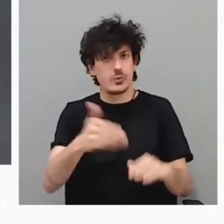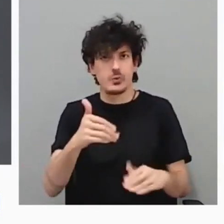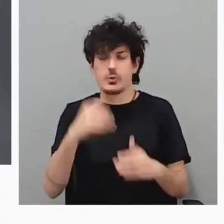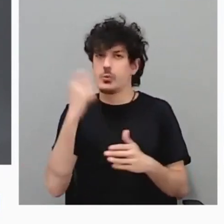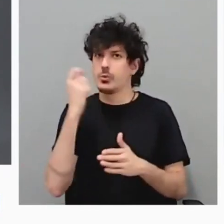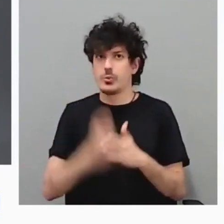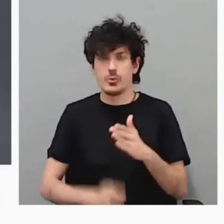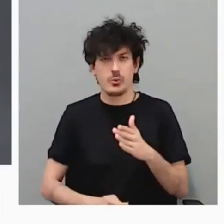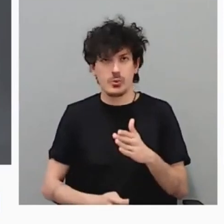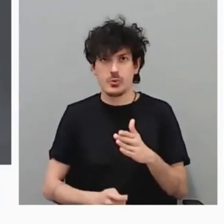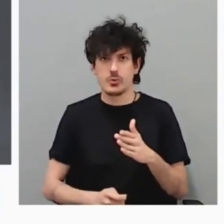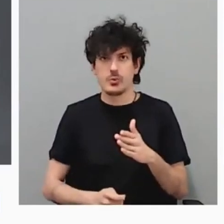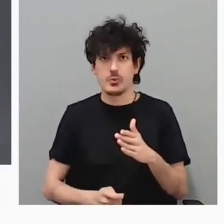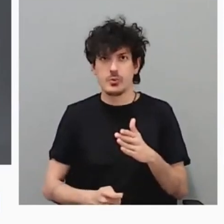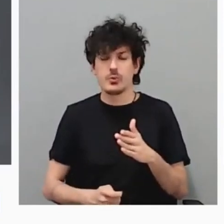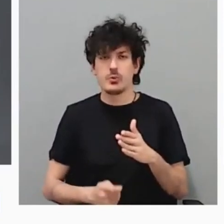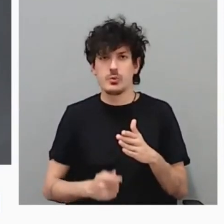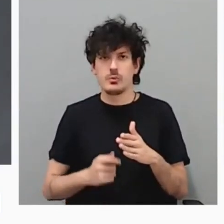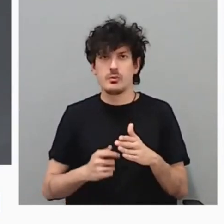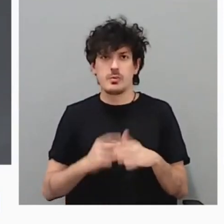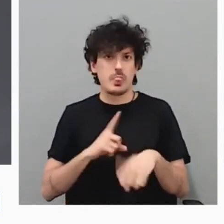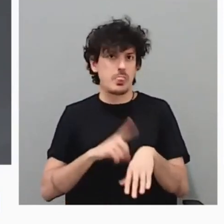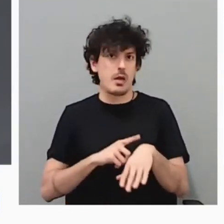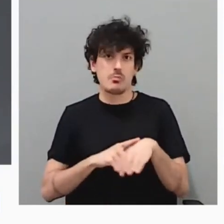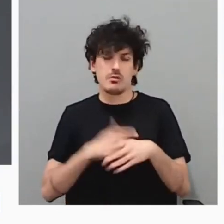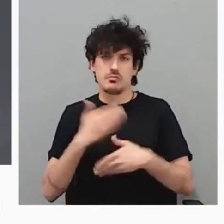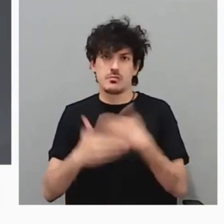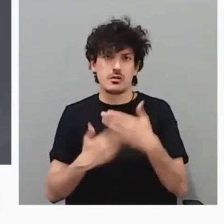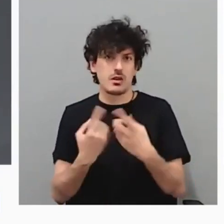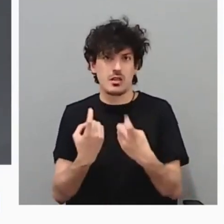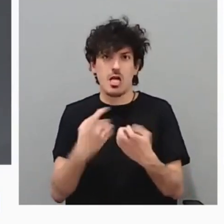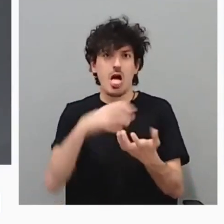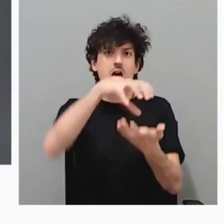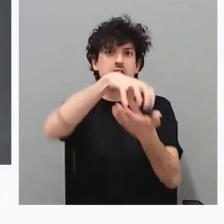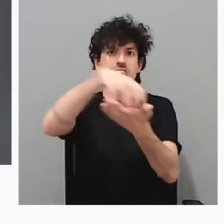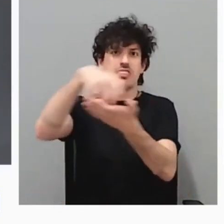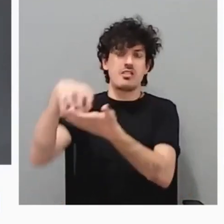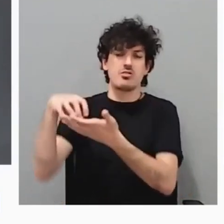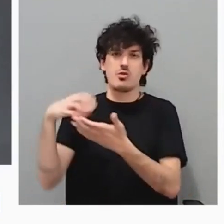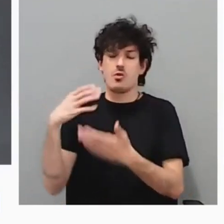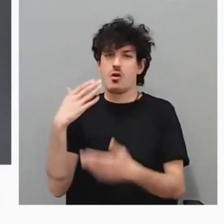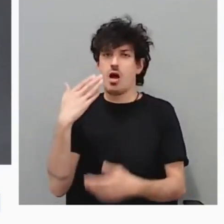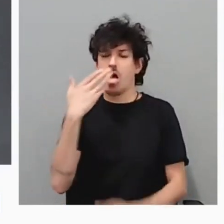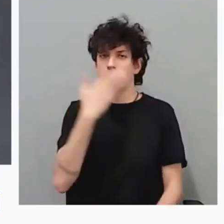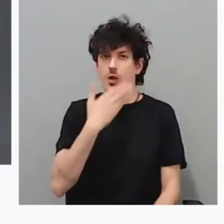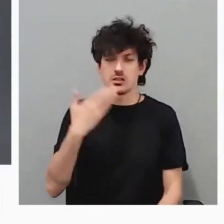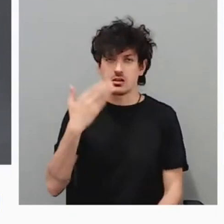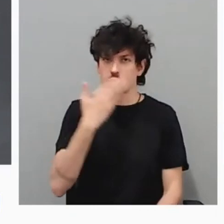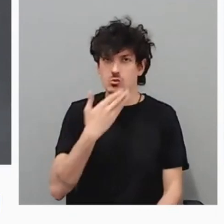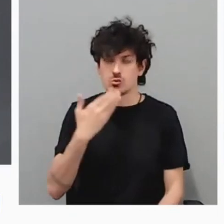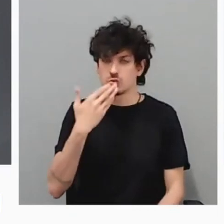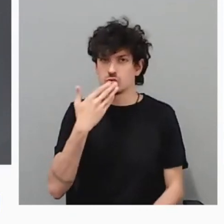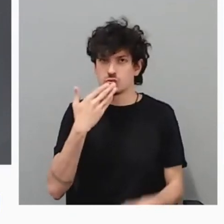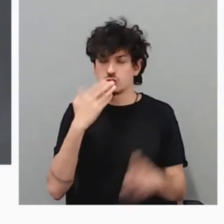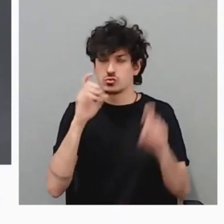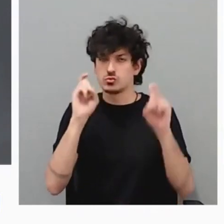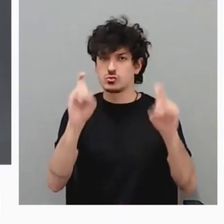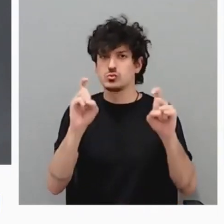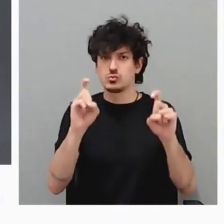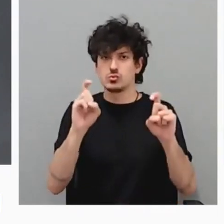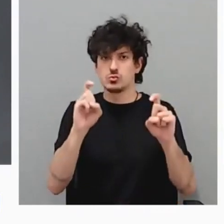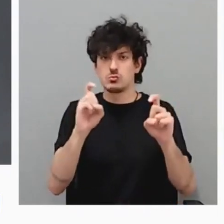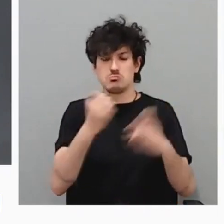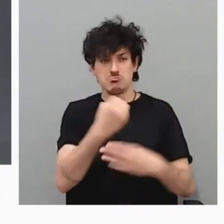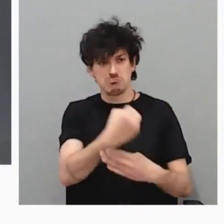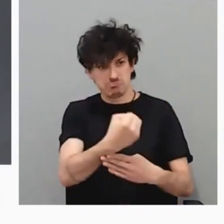¿no? Nos han ayudado mucho los centros educativos, han recepcionado muy bien lo que es la